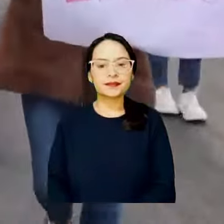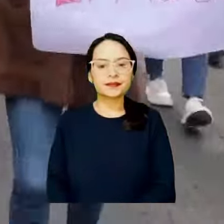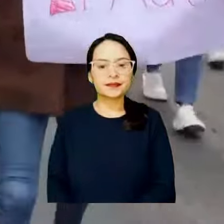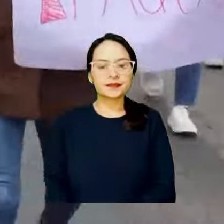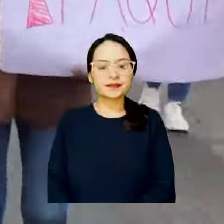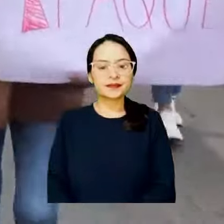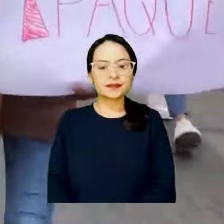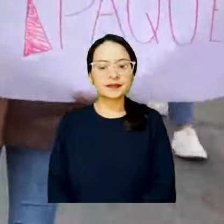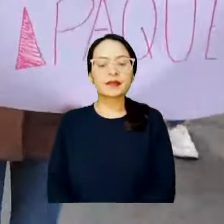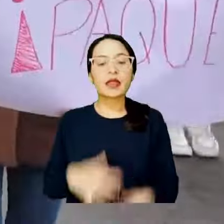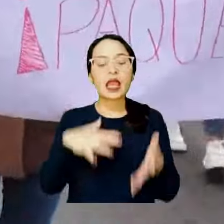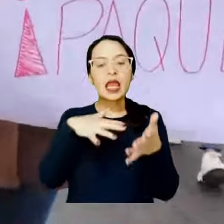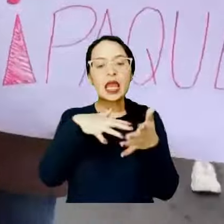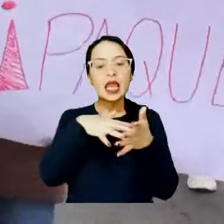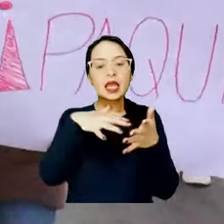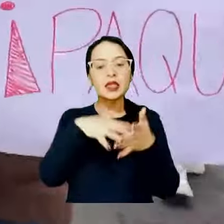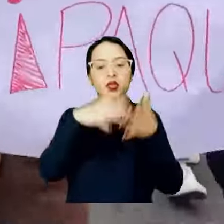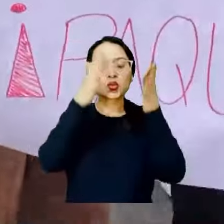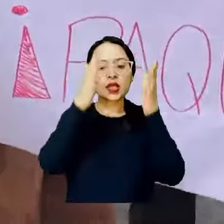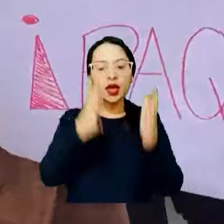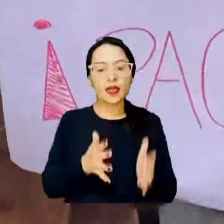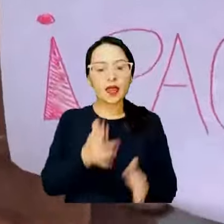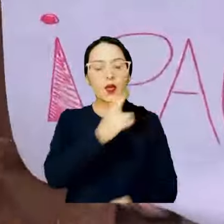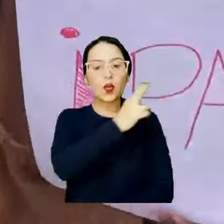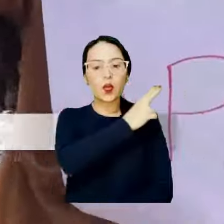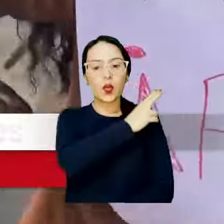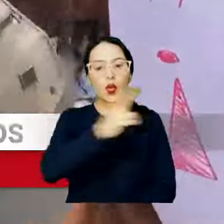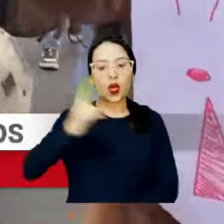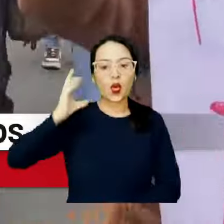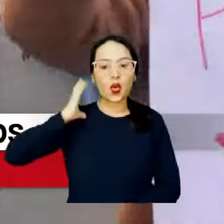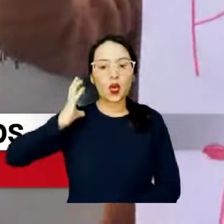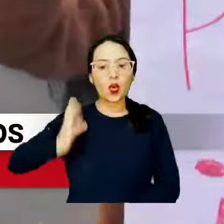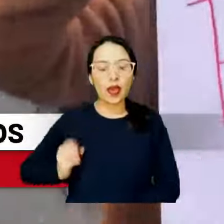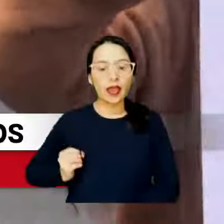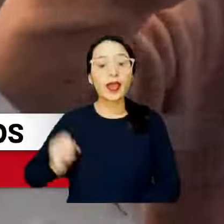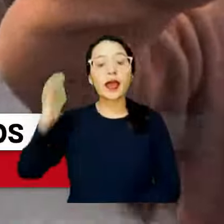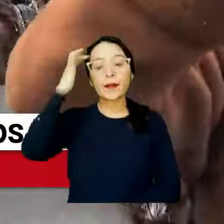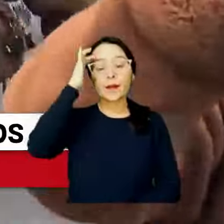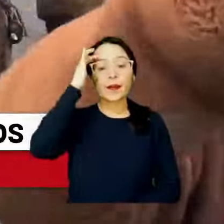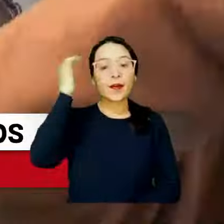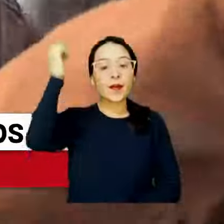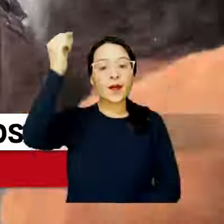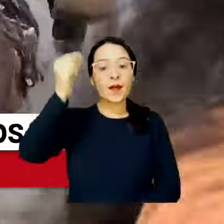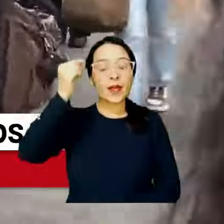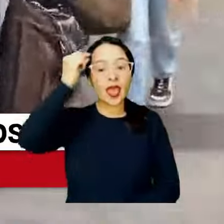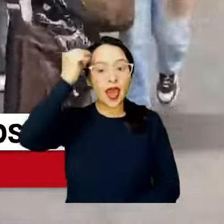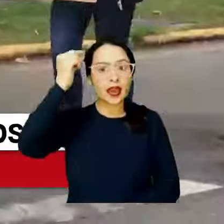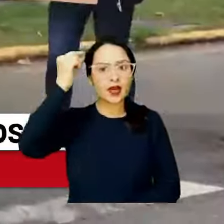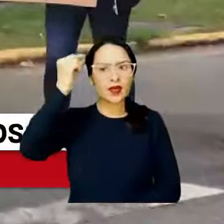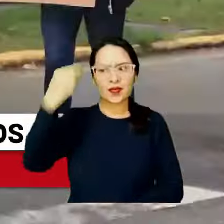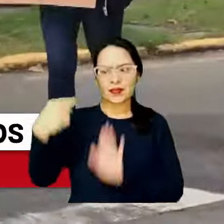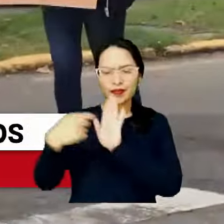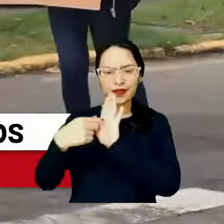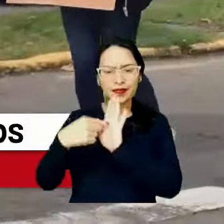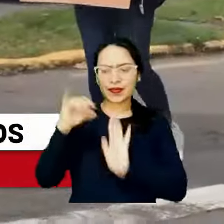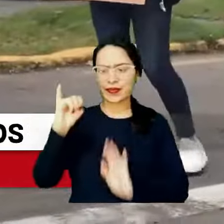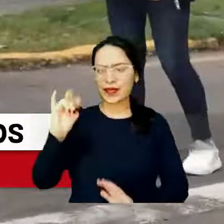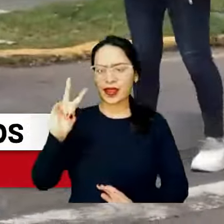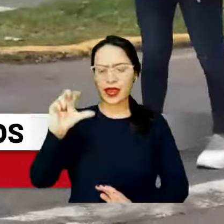Estudiantes de la Universidad de Cuenca protestaron contra el gobierno por el incremento del IVA. Además, reclaman el recorte en